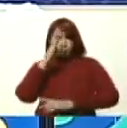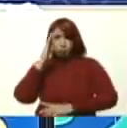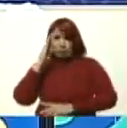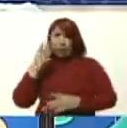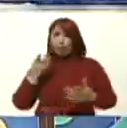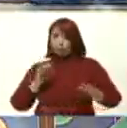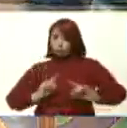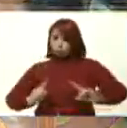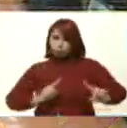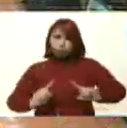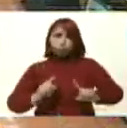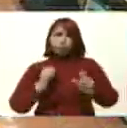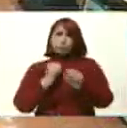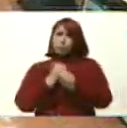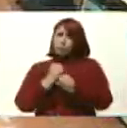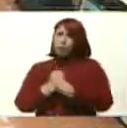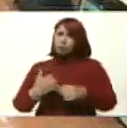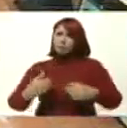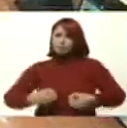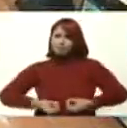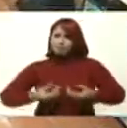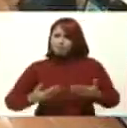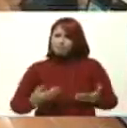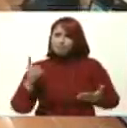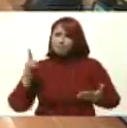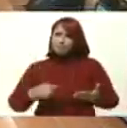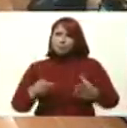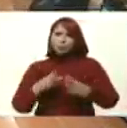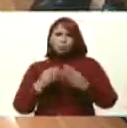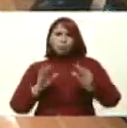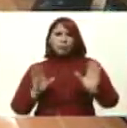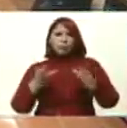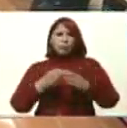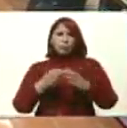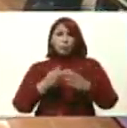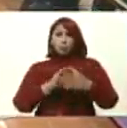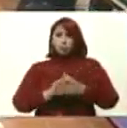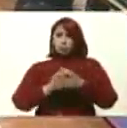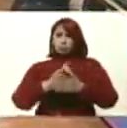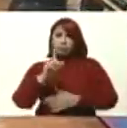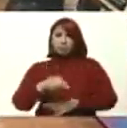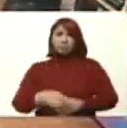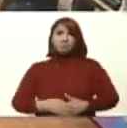¿vale? Dedicación, entrega a todo el equipo, compañero,